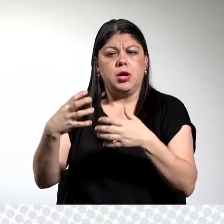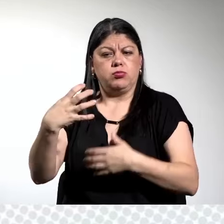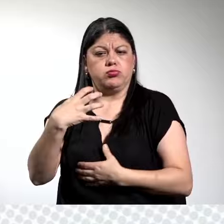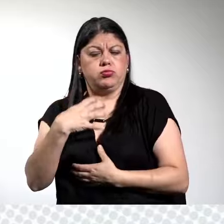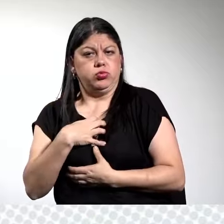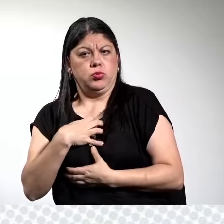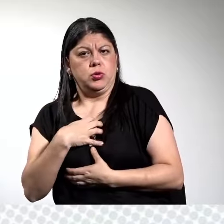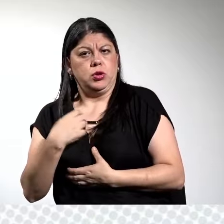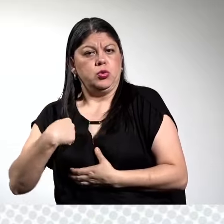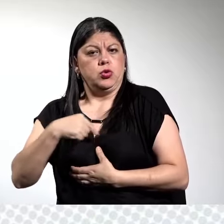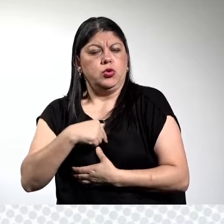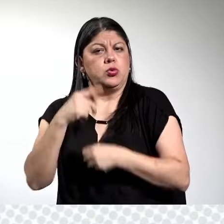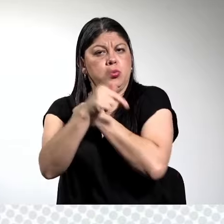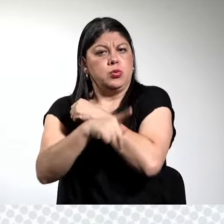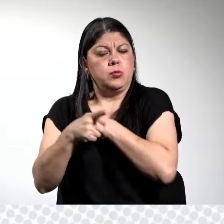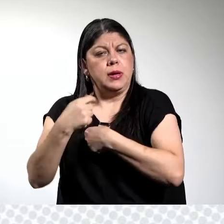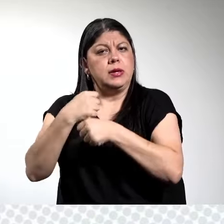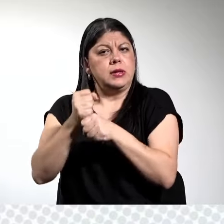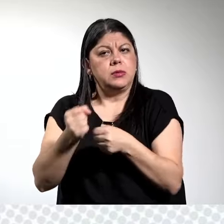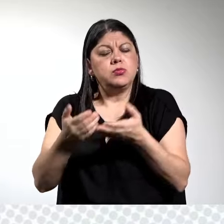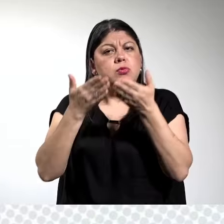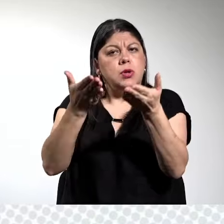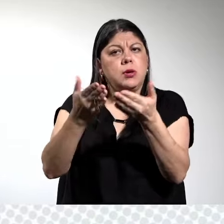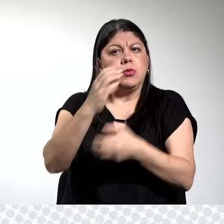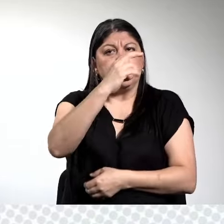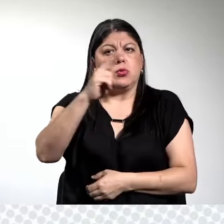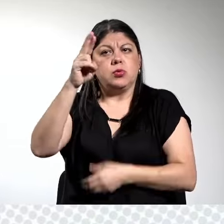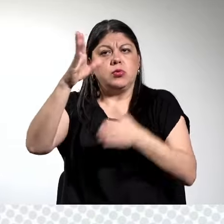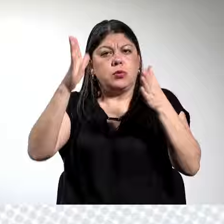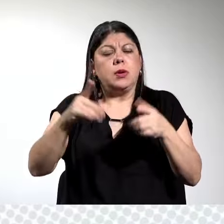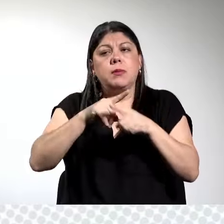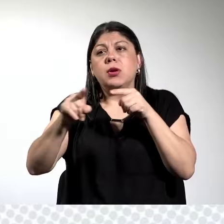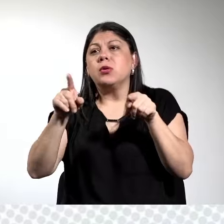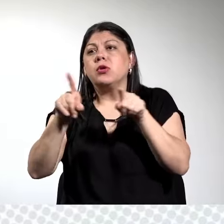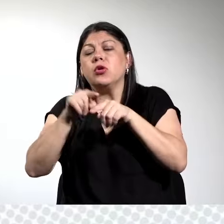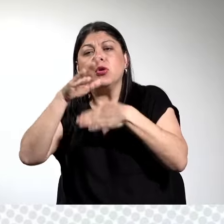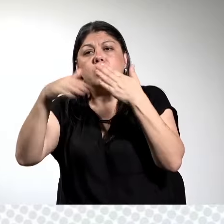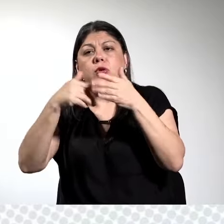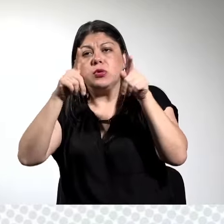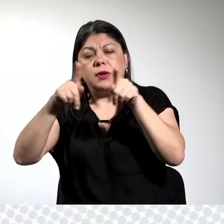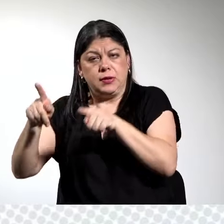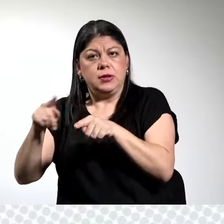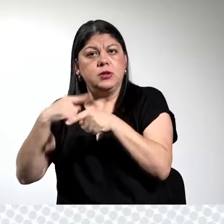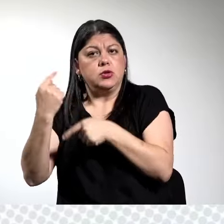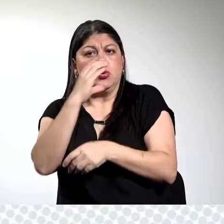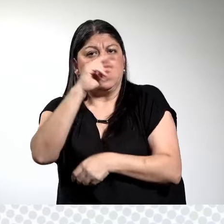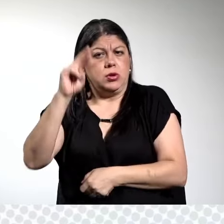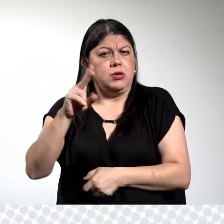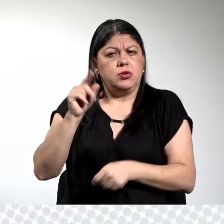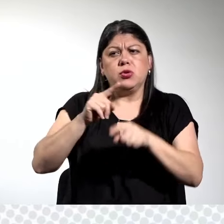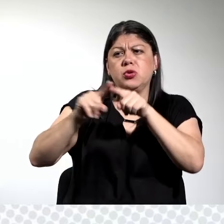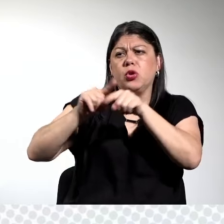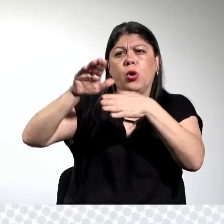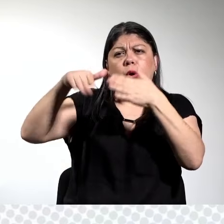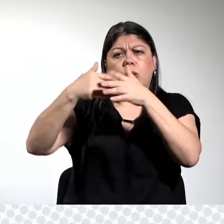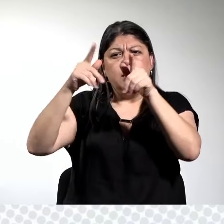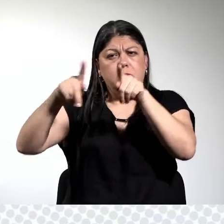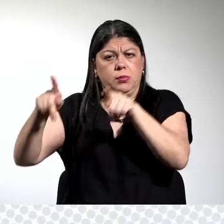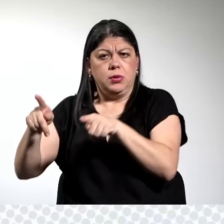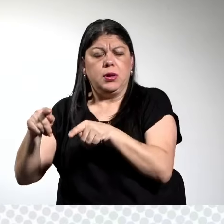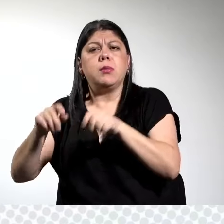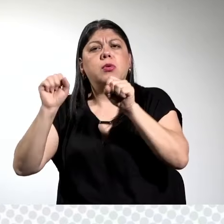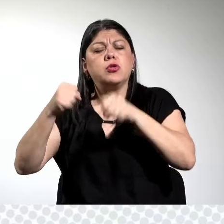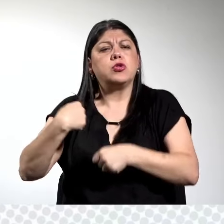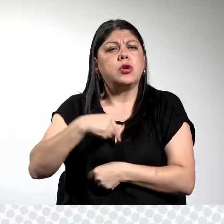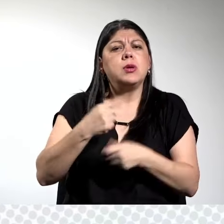riqueza que generamos como país, no solo las personas costarricenses, sino todas las personas que vivimos acá. Y lo que queremos es un país en que esa riqueza sea